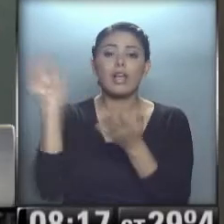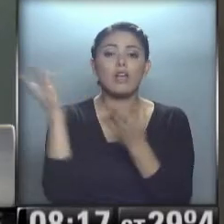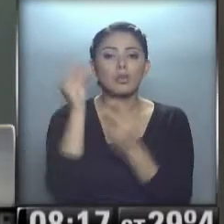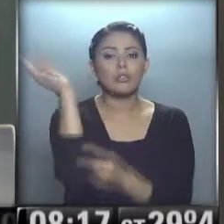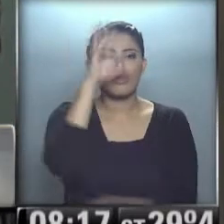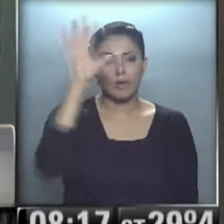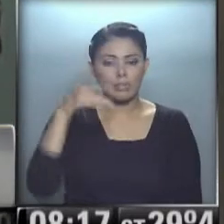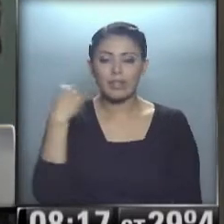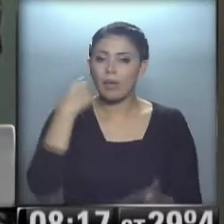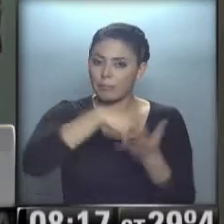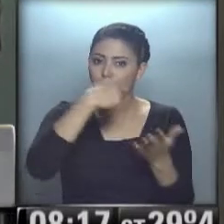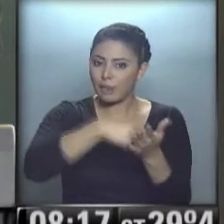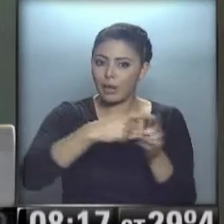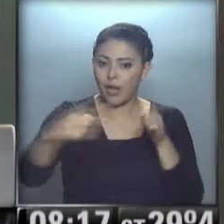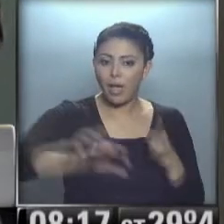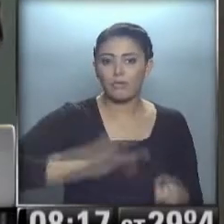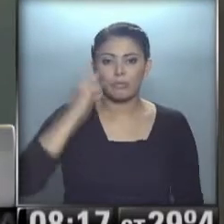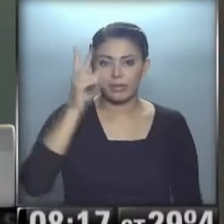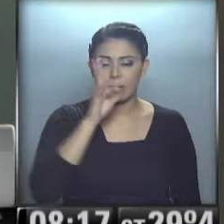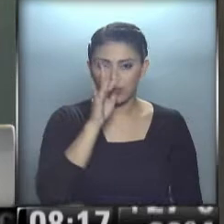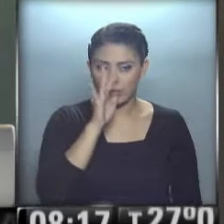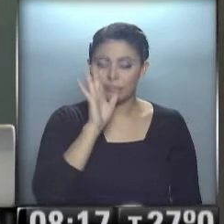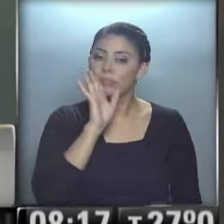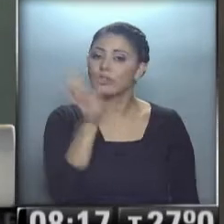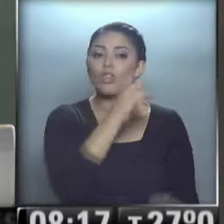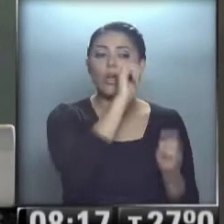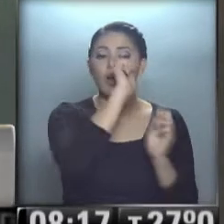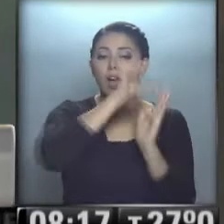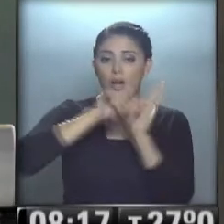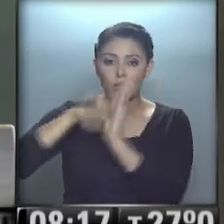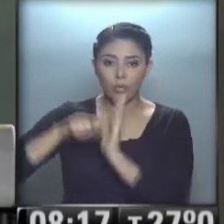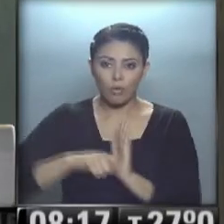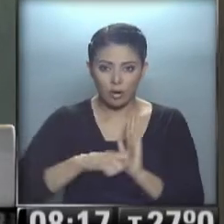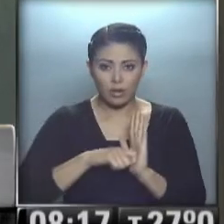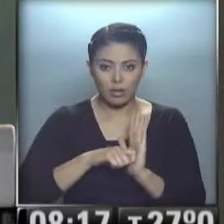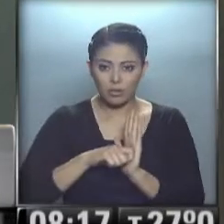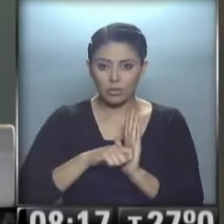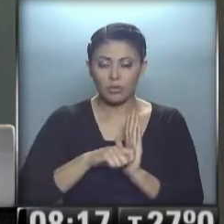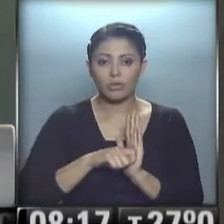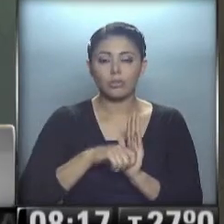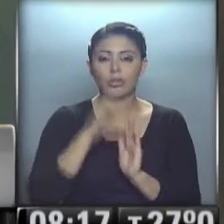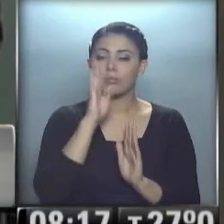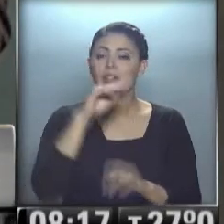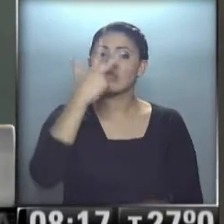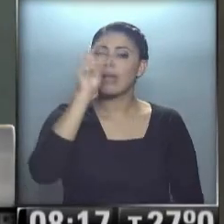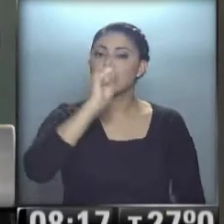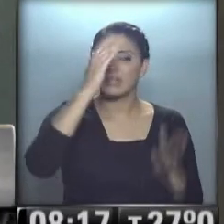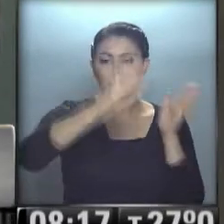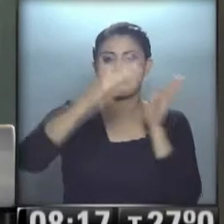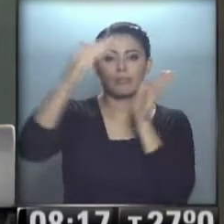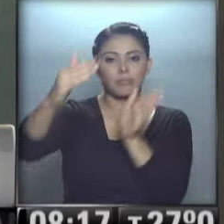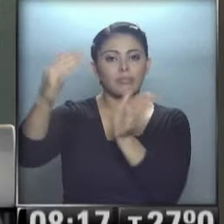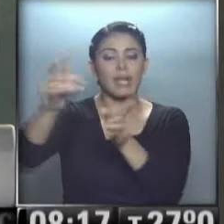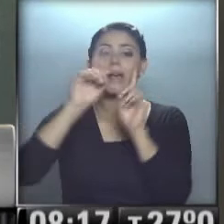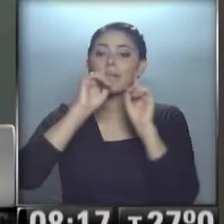provincias durante el ejercicio fiscal 2014. Los acuerdos se suscriben con carácter trimestral y a su vez también